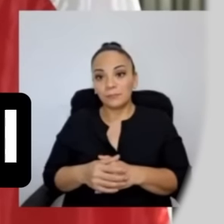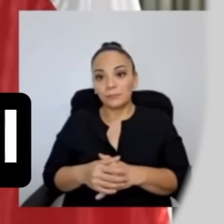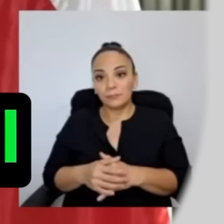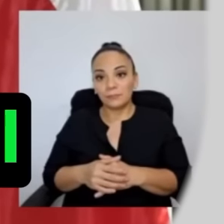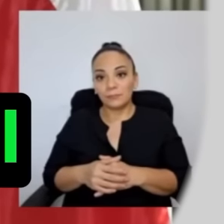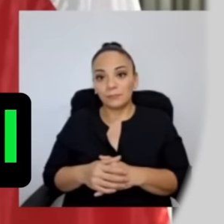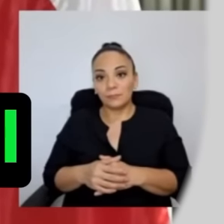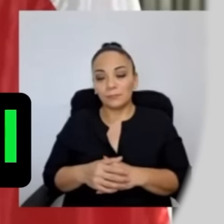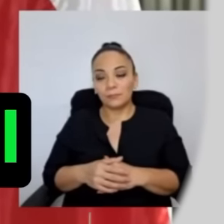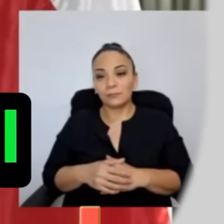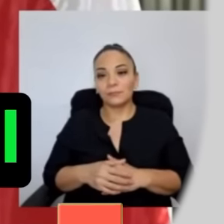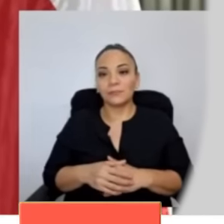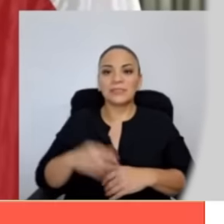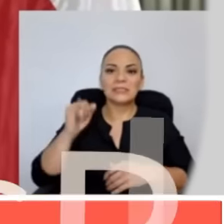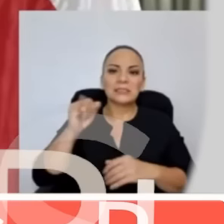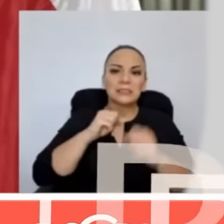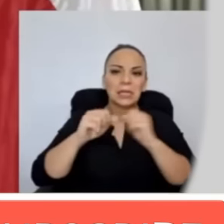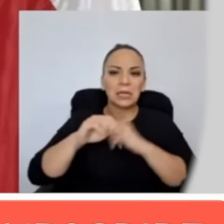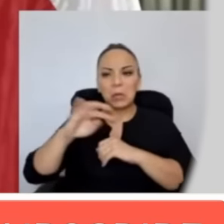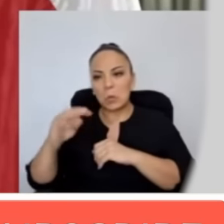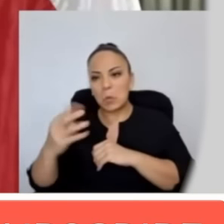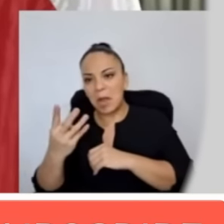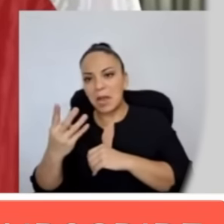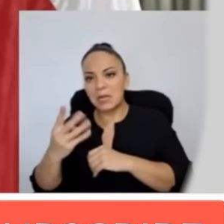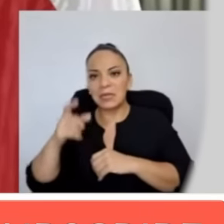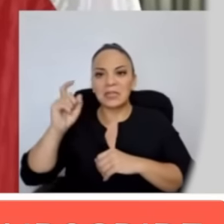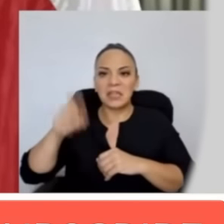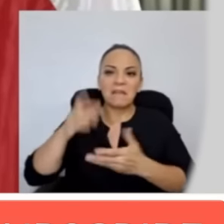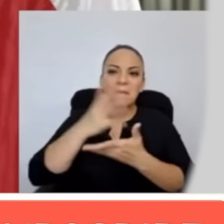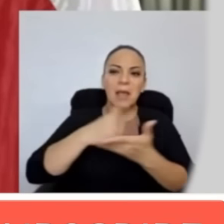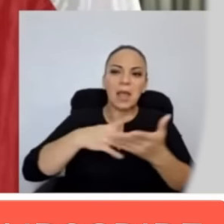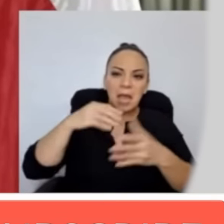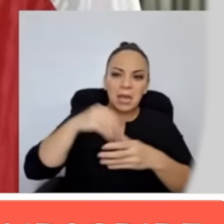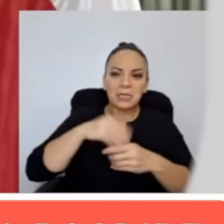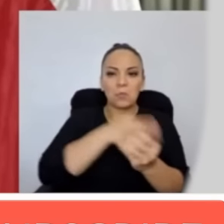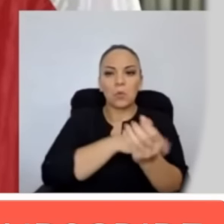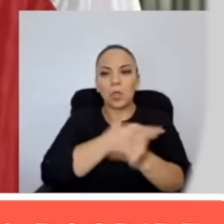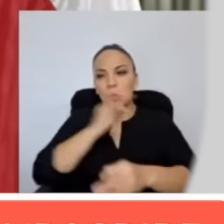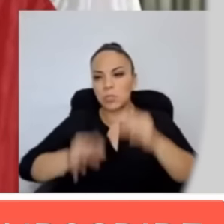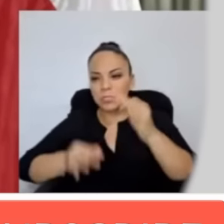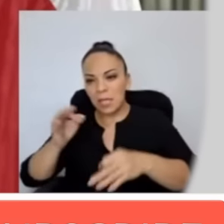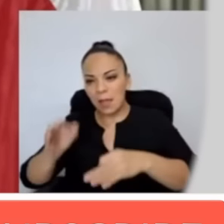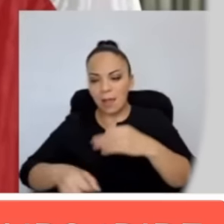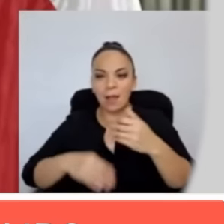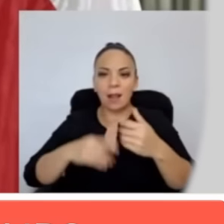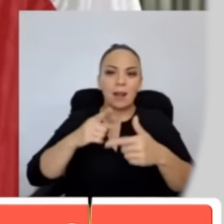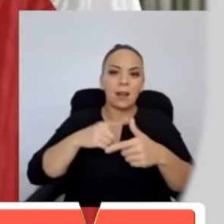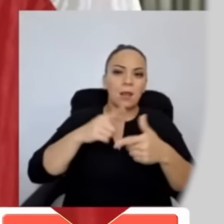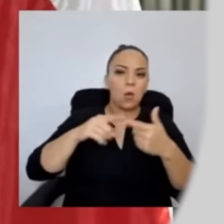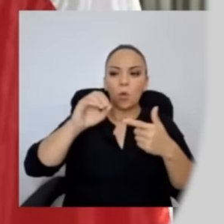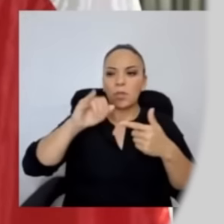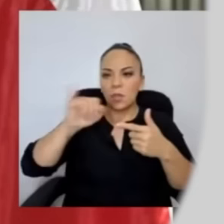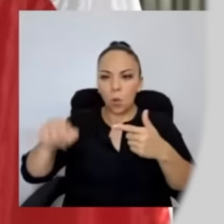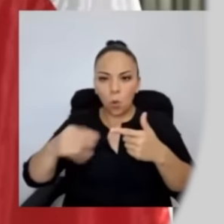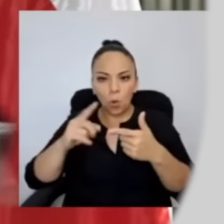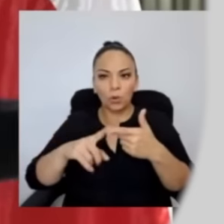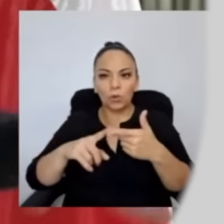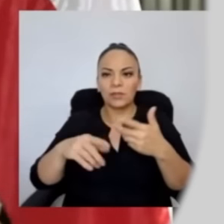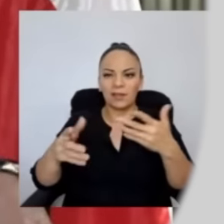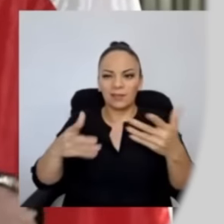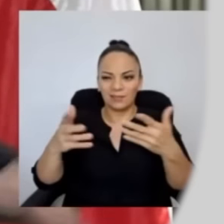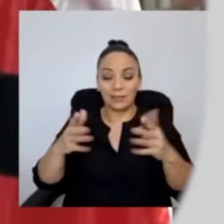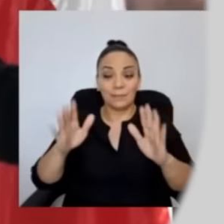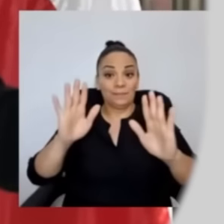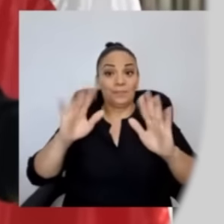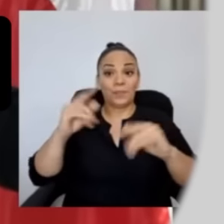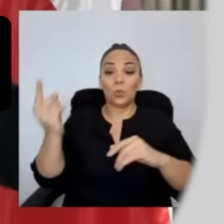que si la sala constitucional tiene que ser parte del Poder Judicial o el OIJ, porque el único